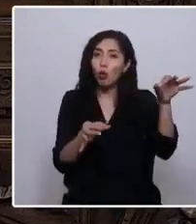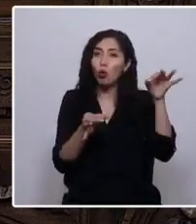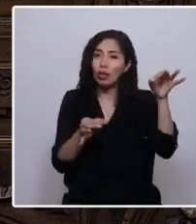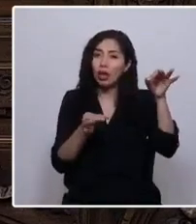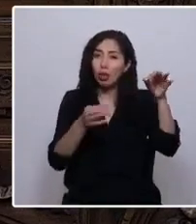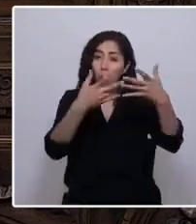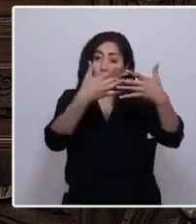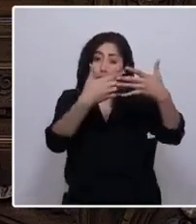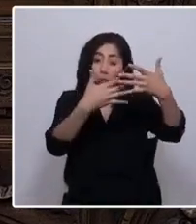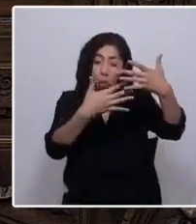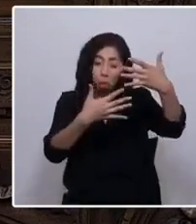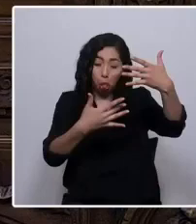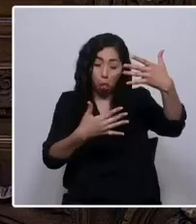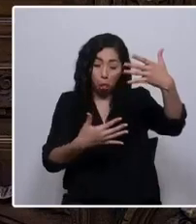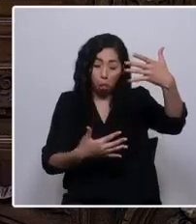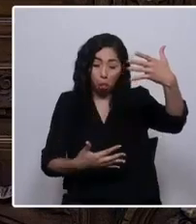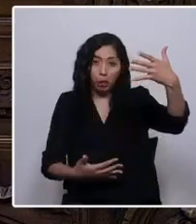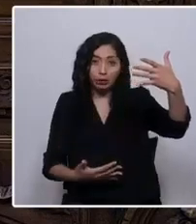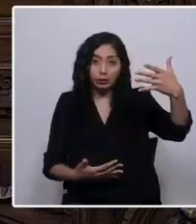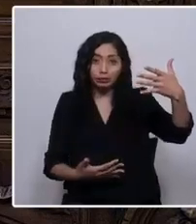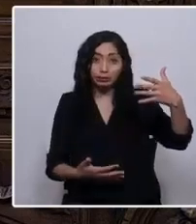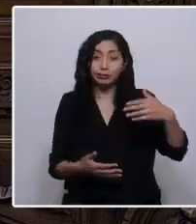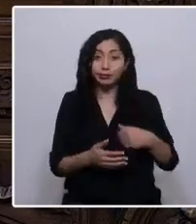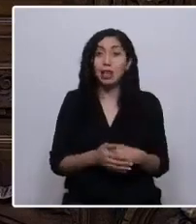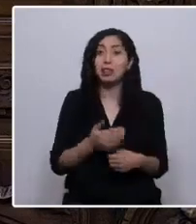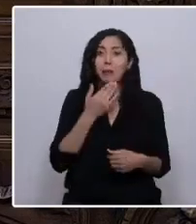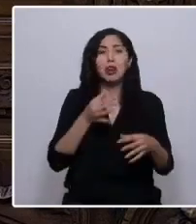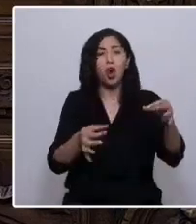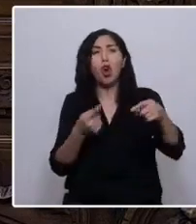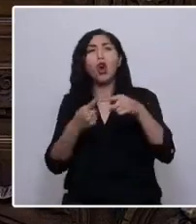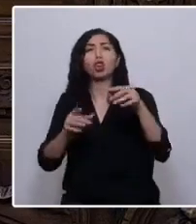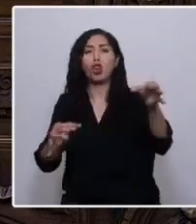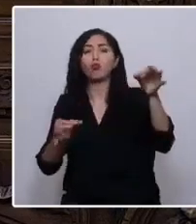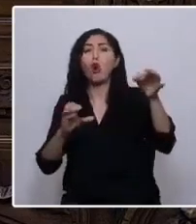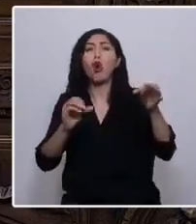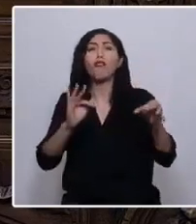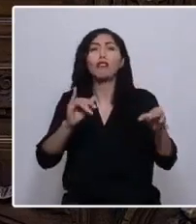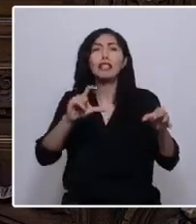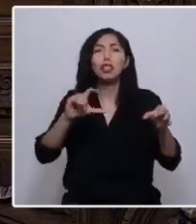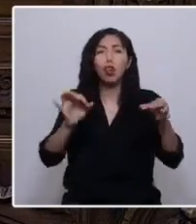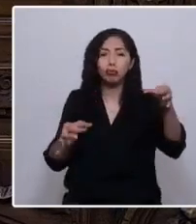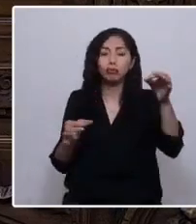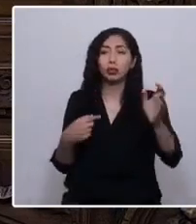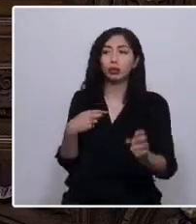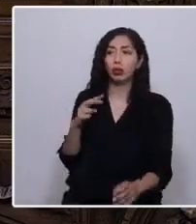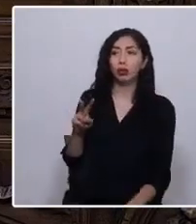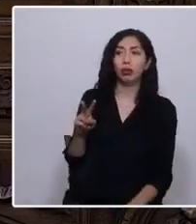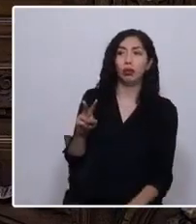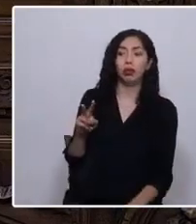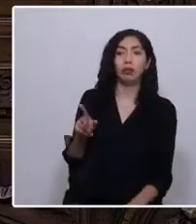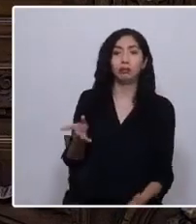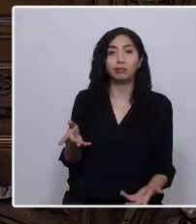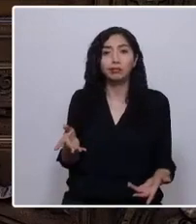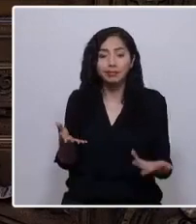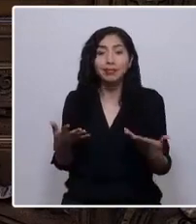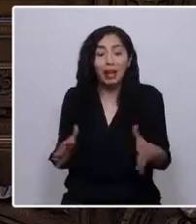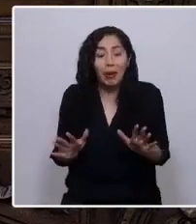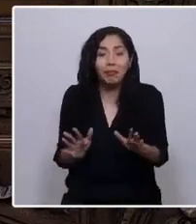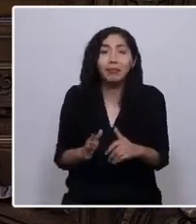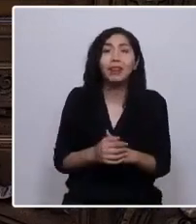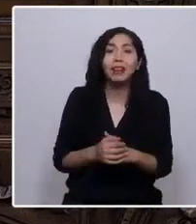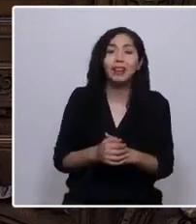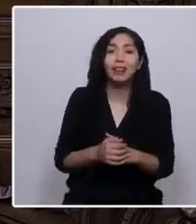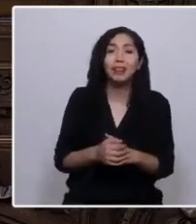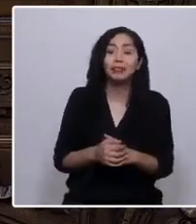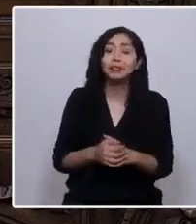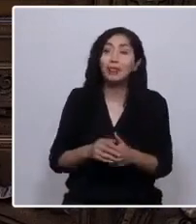extenso, dijo. Y ármate un oficio también, me dijo. Oh, revolucionario así, pero muchísimo. Ya, y la verdad es que hay